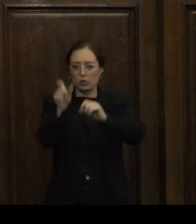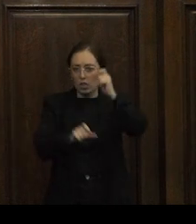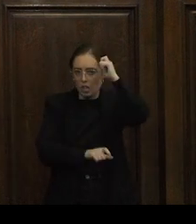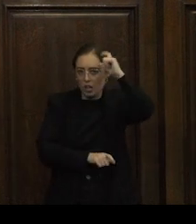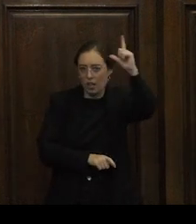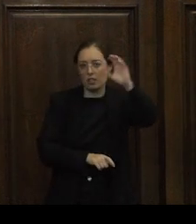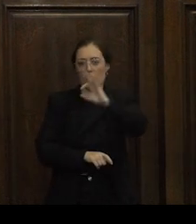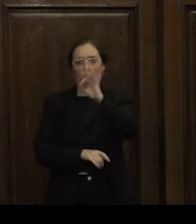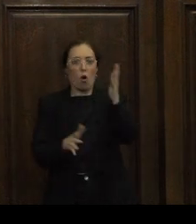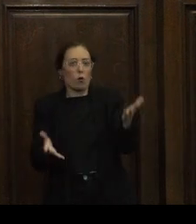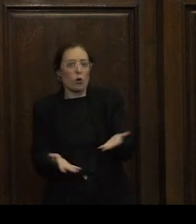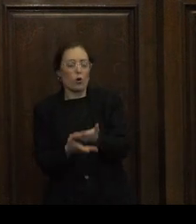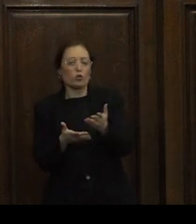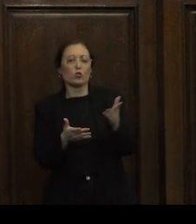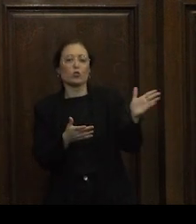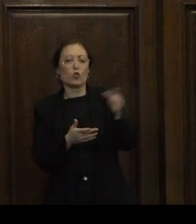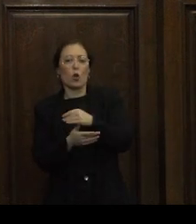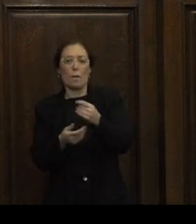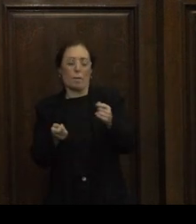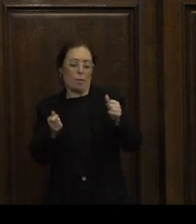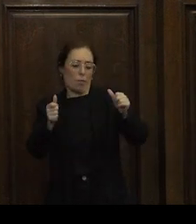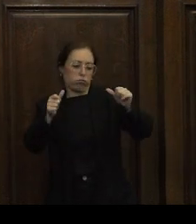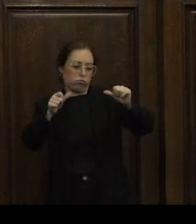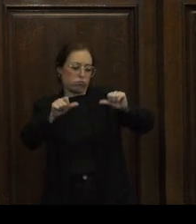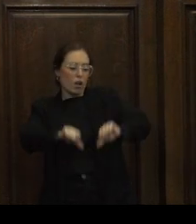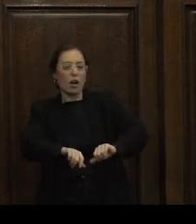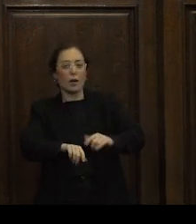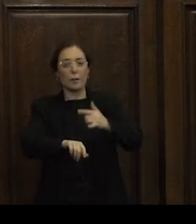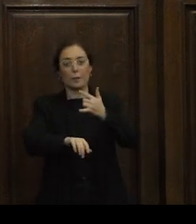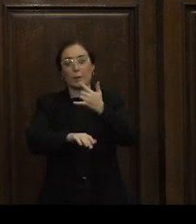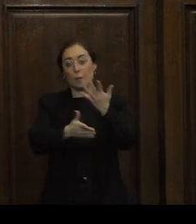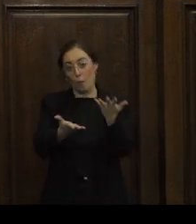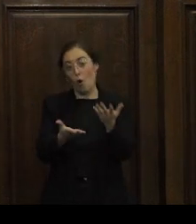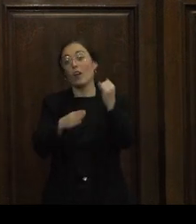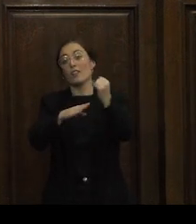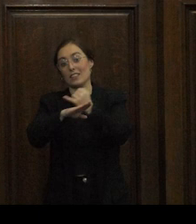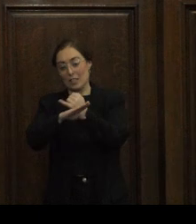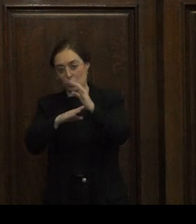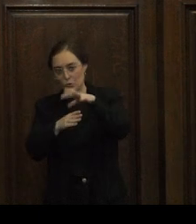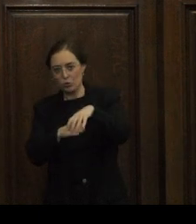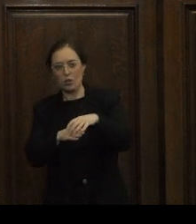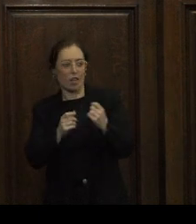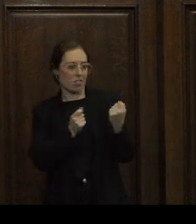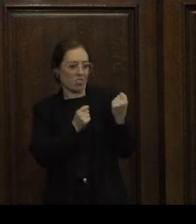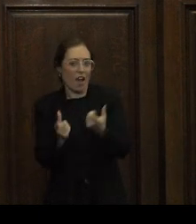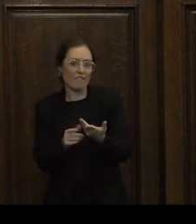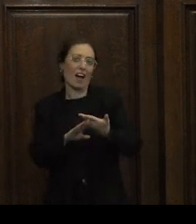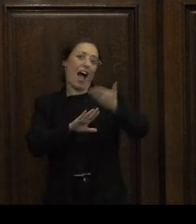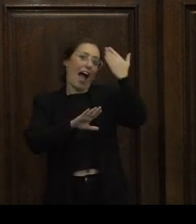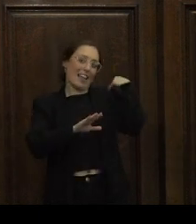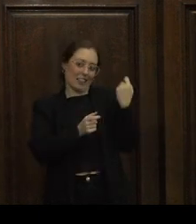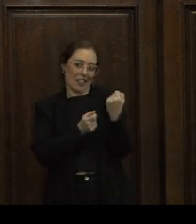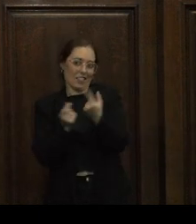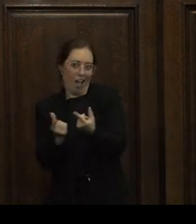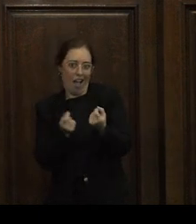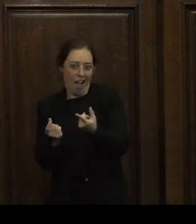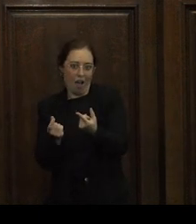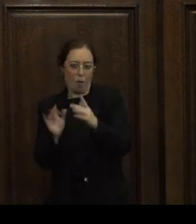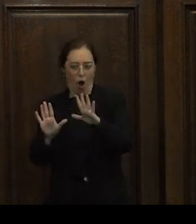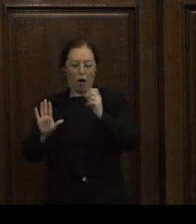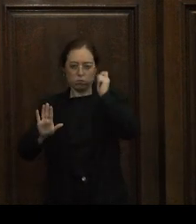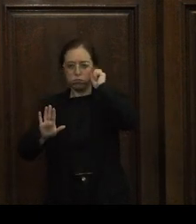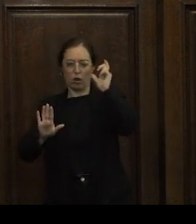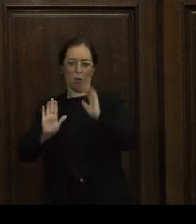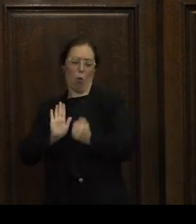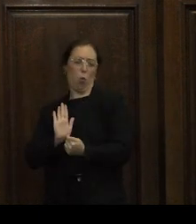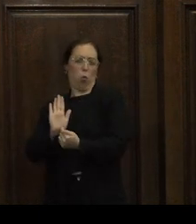intelectuales y estadistas están desprestigiados, ¿no?, pierden legitimidad porque las instituciones justamente que le dan esa legitimidad también están